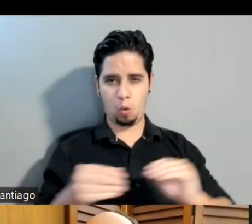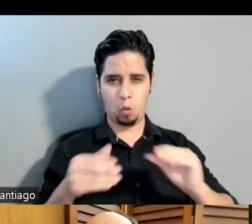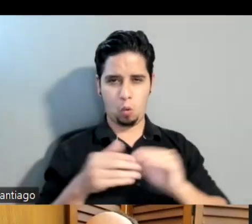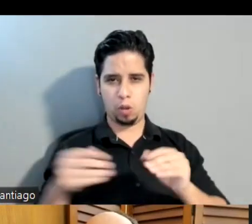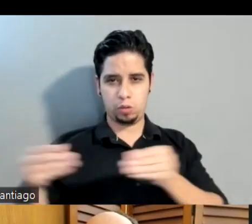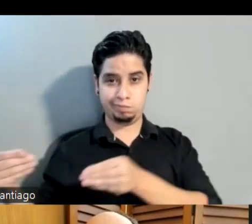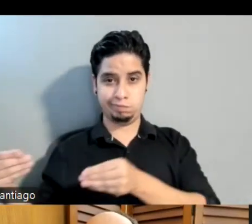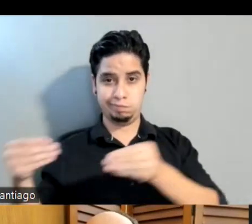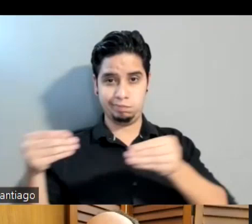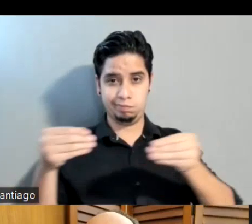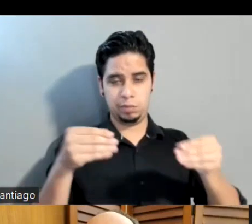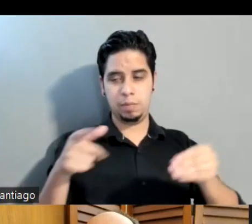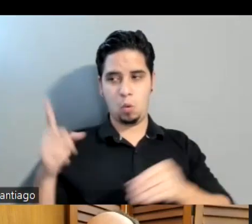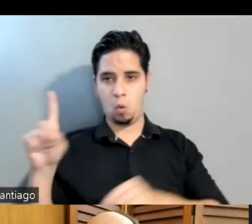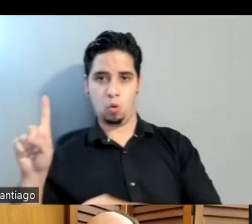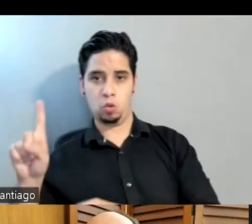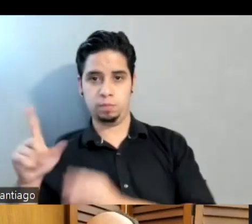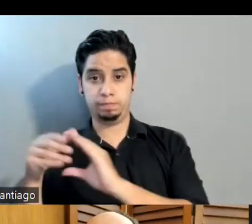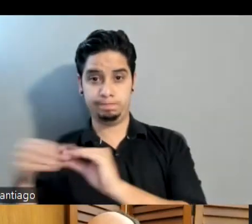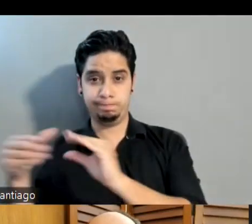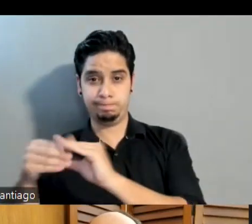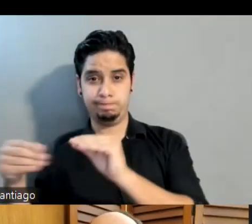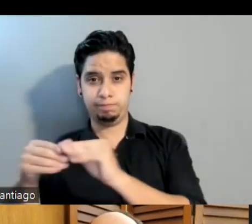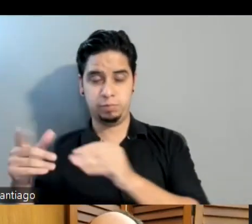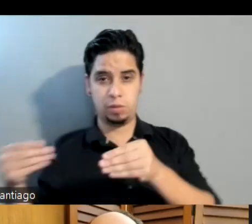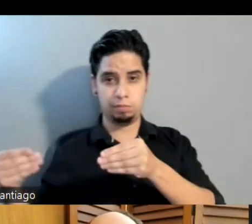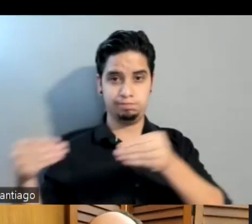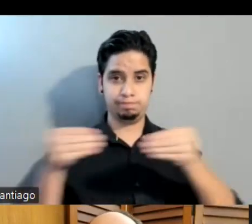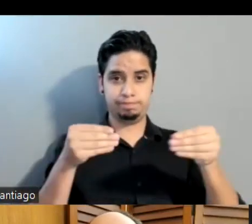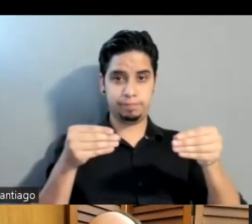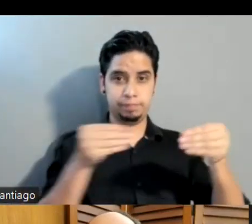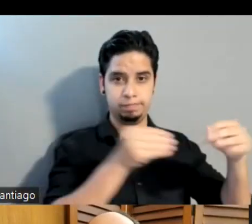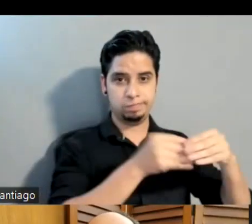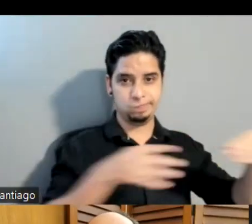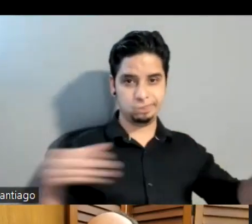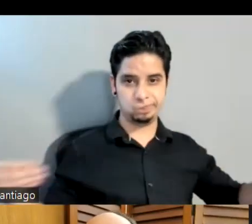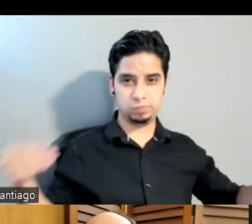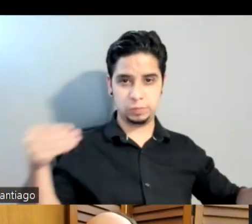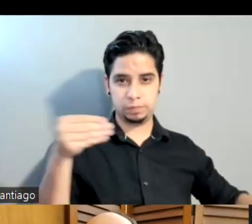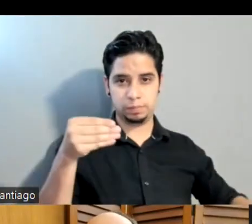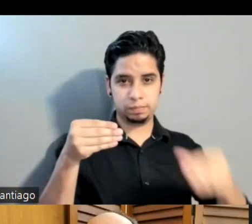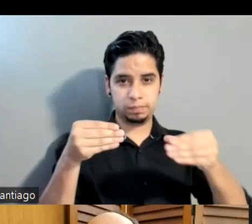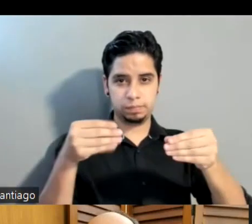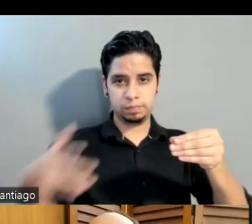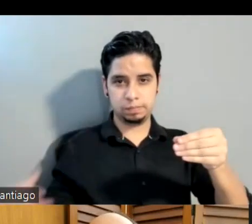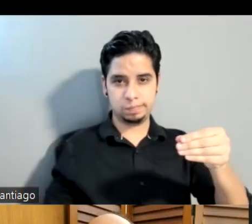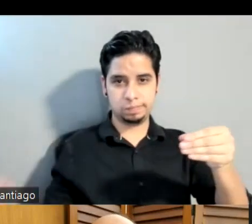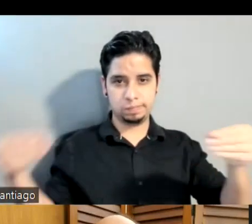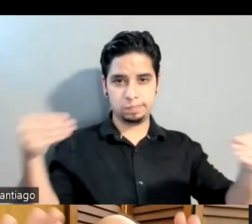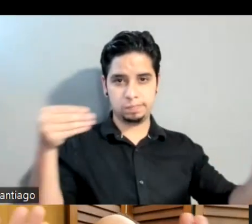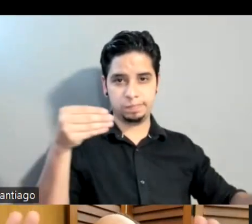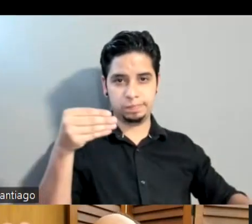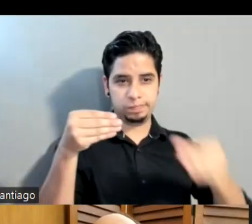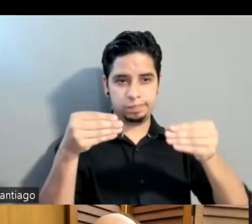va narrando, ¿verdad?, pero le van presentando una lámina y ahí le cuenta, y entonces, como un libro, pero en madera y movimiento.